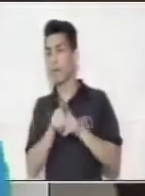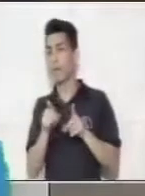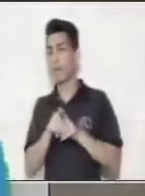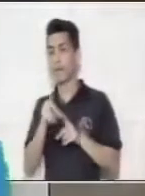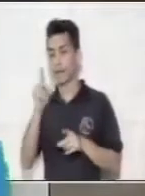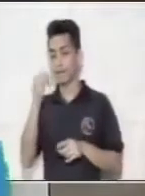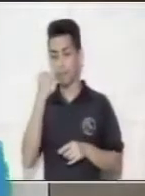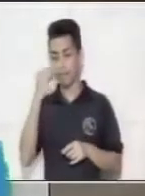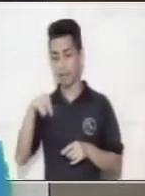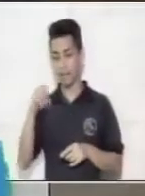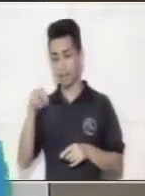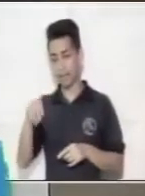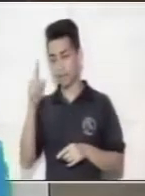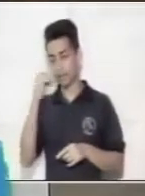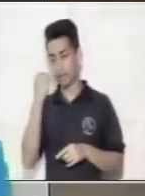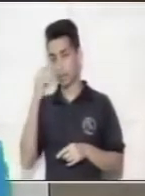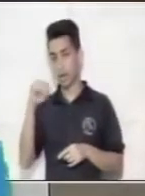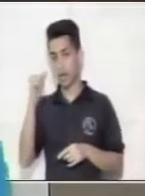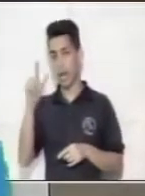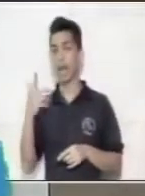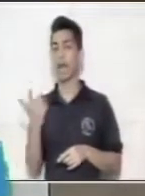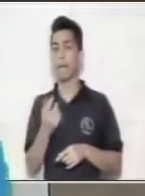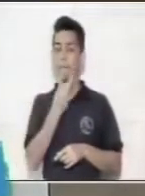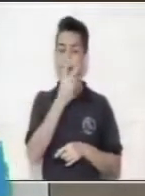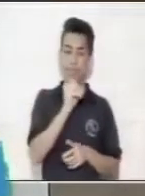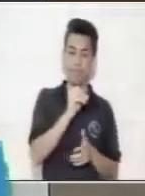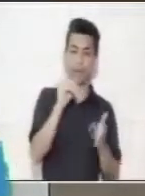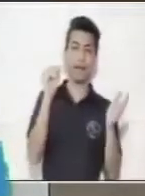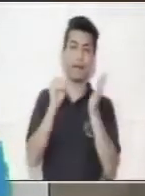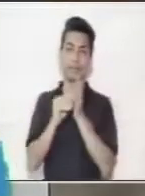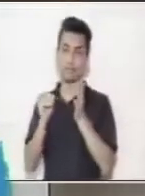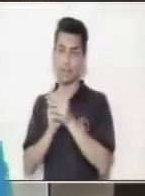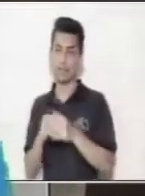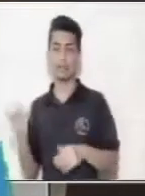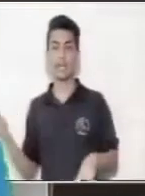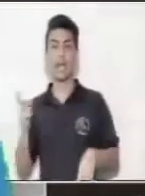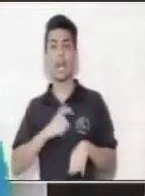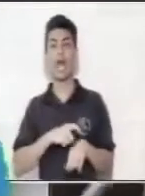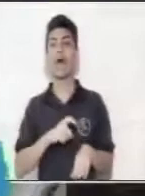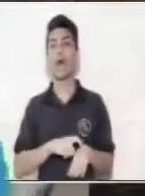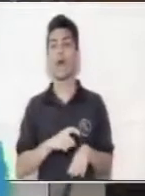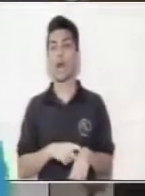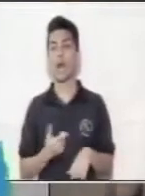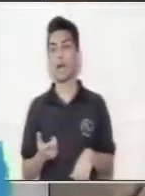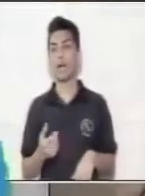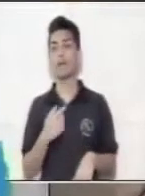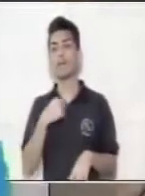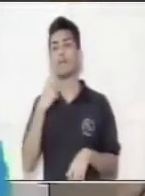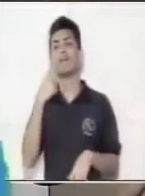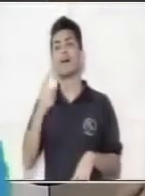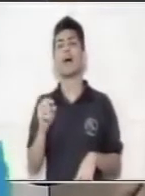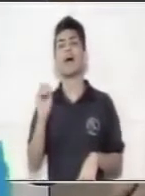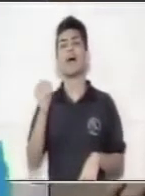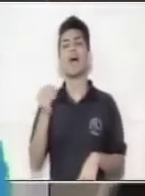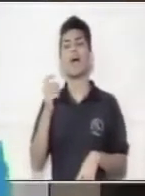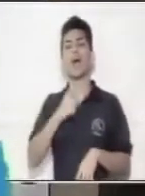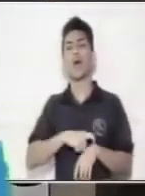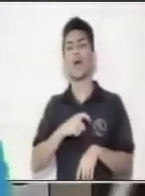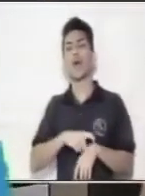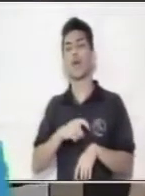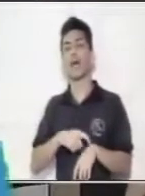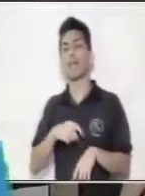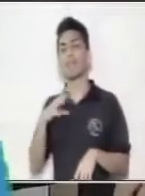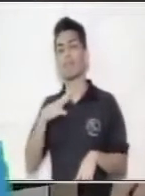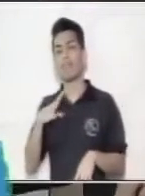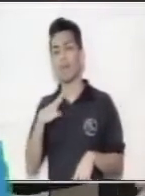20 quetzales. Con la hora, si yo te pregunto en este momento, ¿qué hora tienes? Entonces